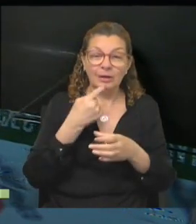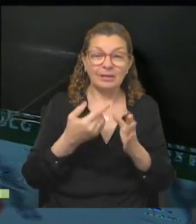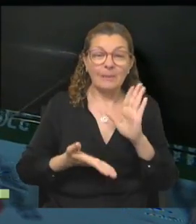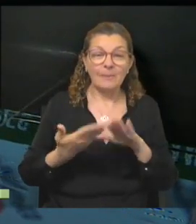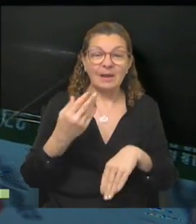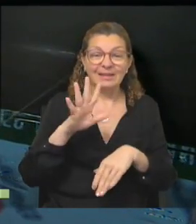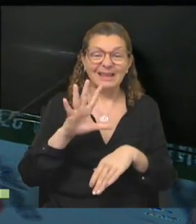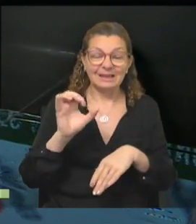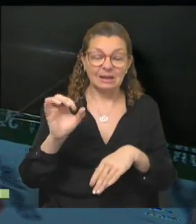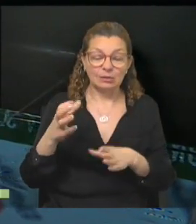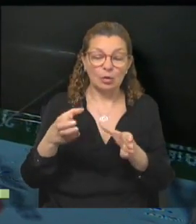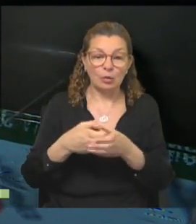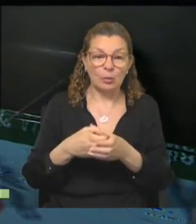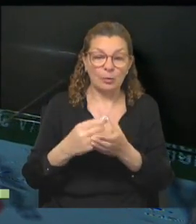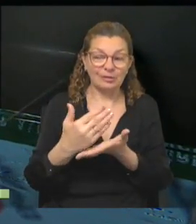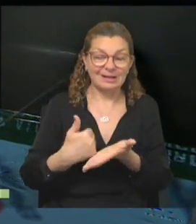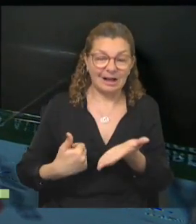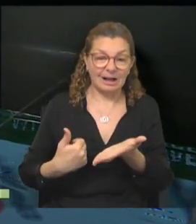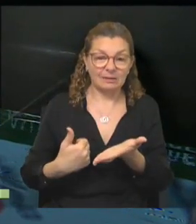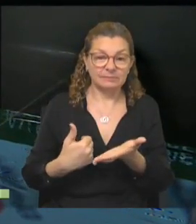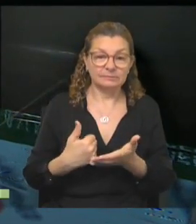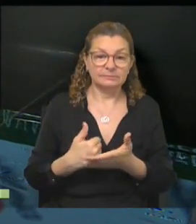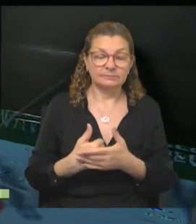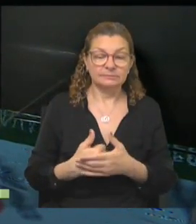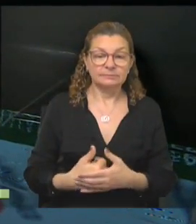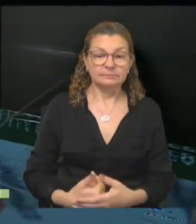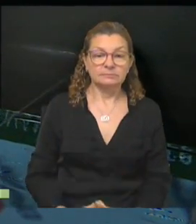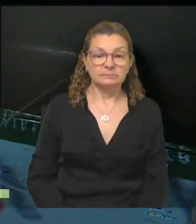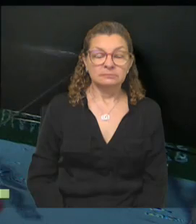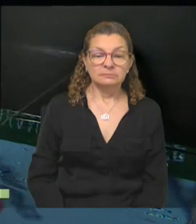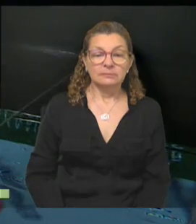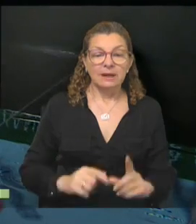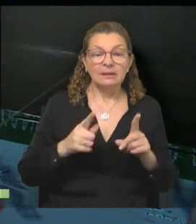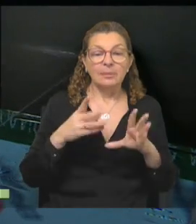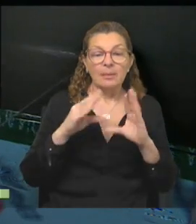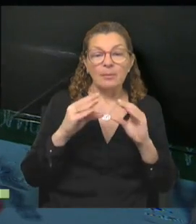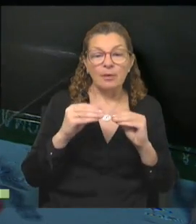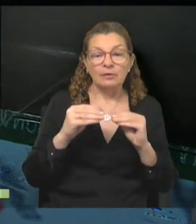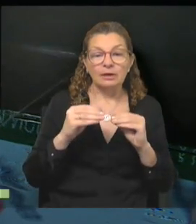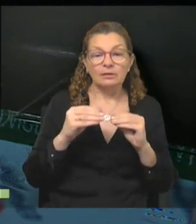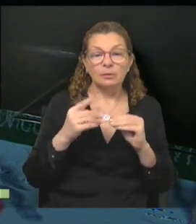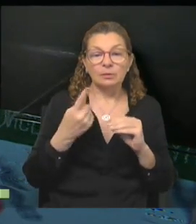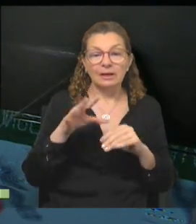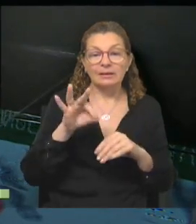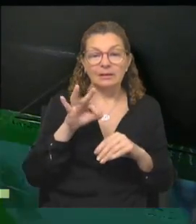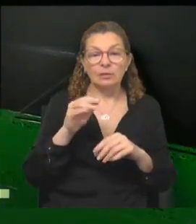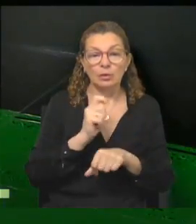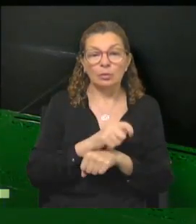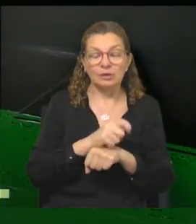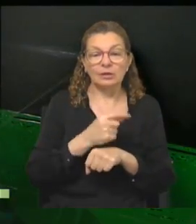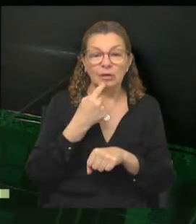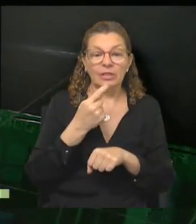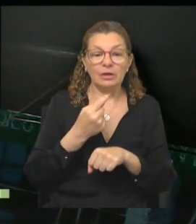de 500 los grupos que han sido recortados también vamos a hablar de eh una decisión de la justicia que